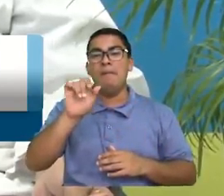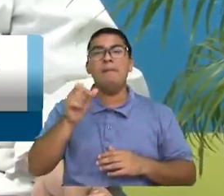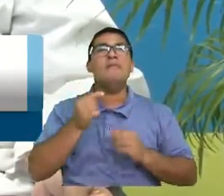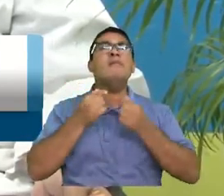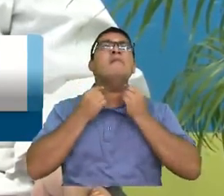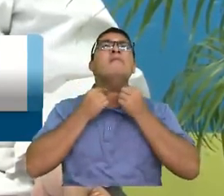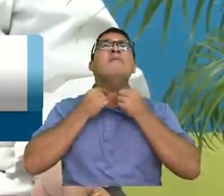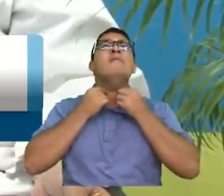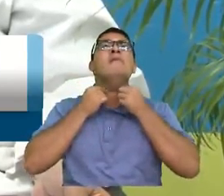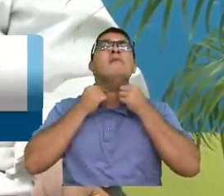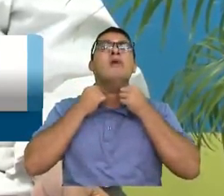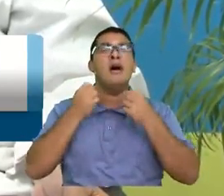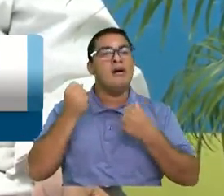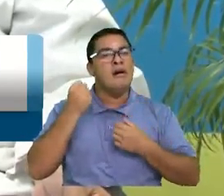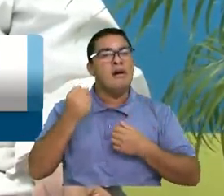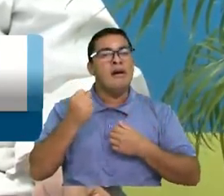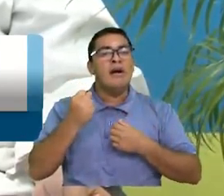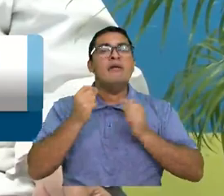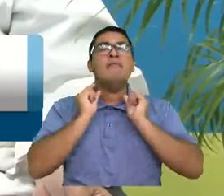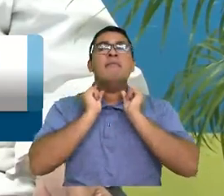amígdalas. Es parte